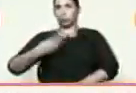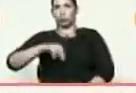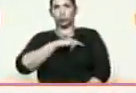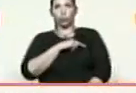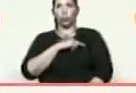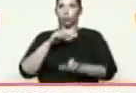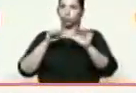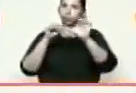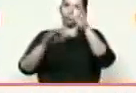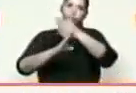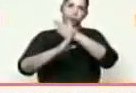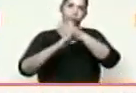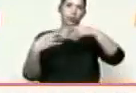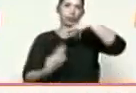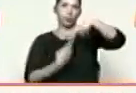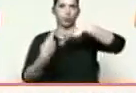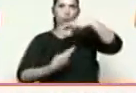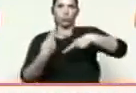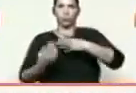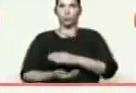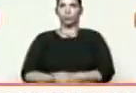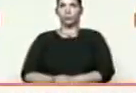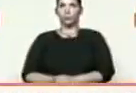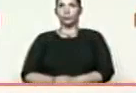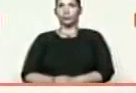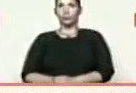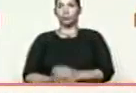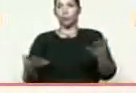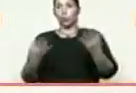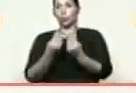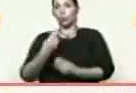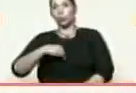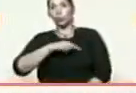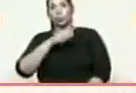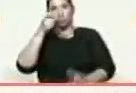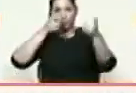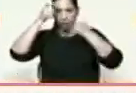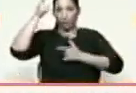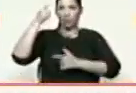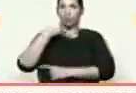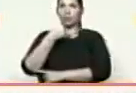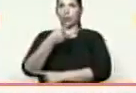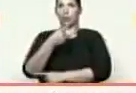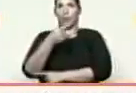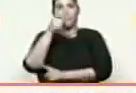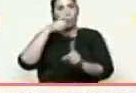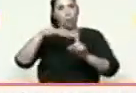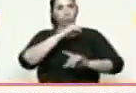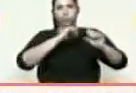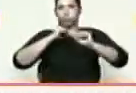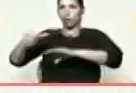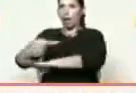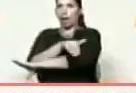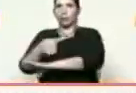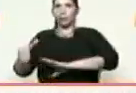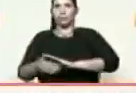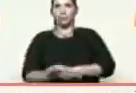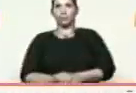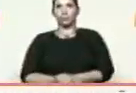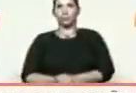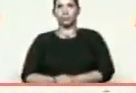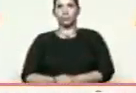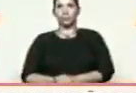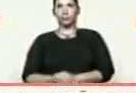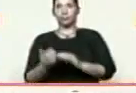esta revolución, junto a lo que Chávez nos dijo: el pueblo movilizado en la calle, ¿verdad?, en una